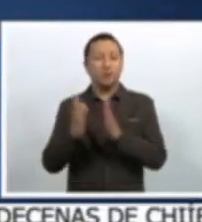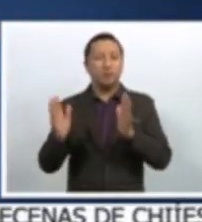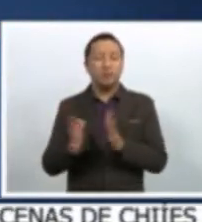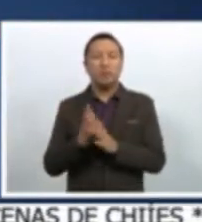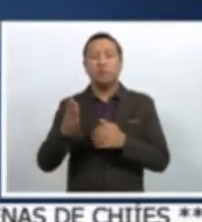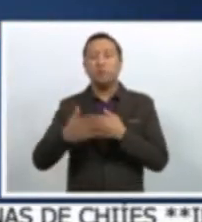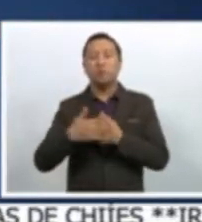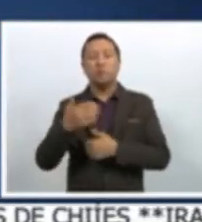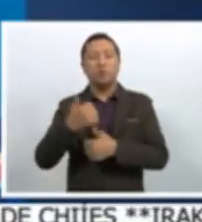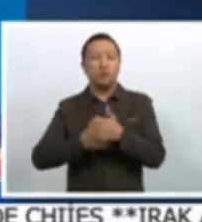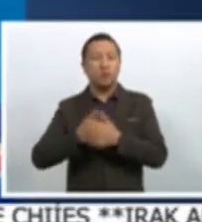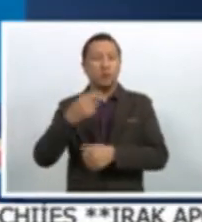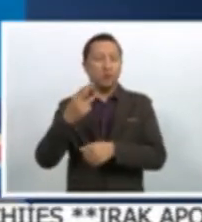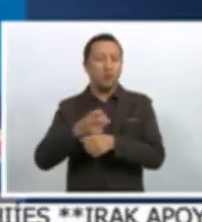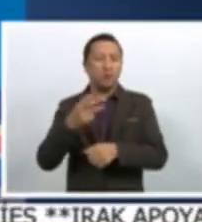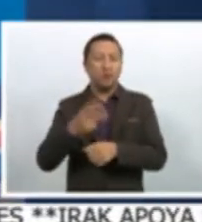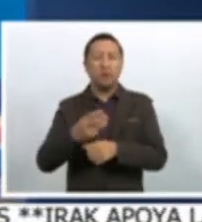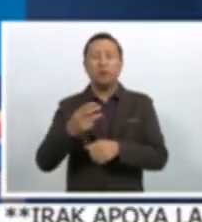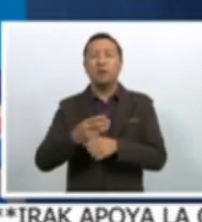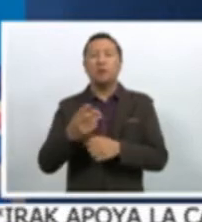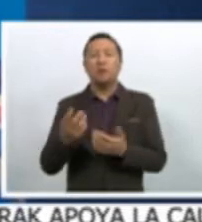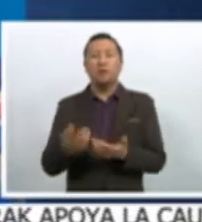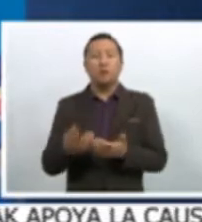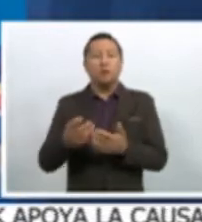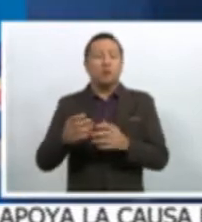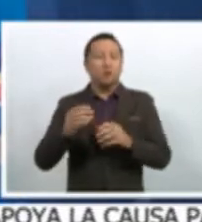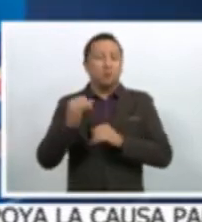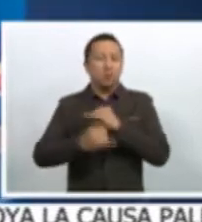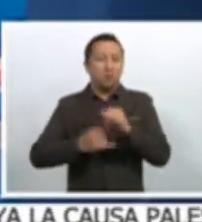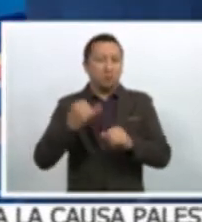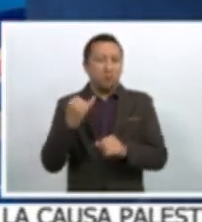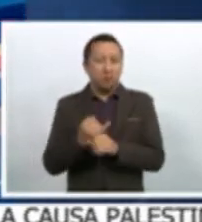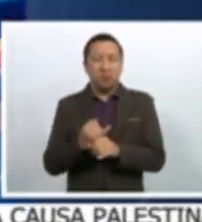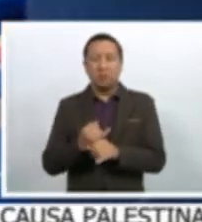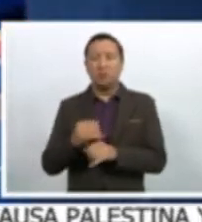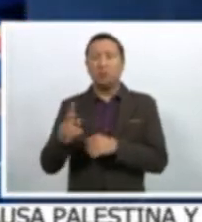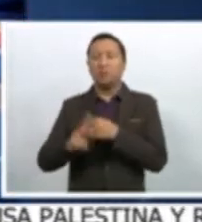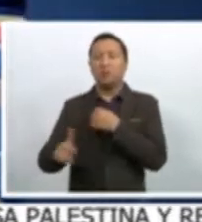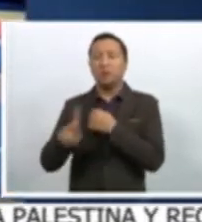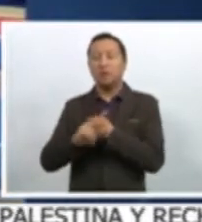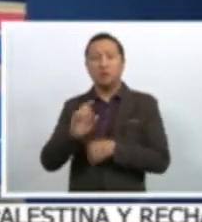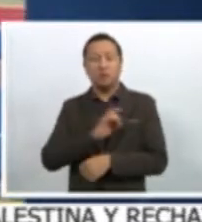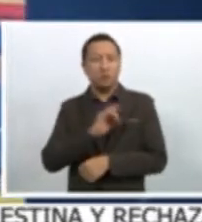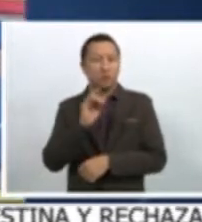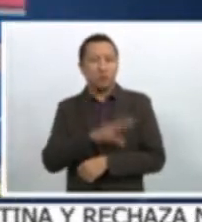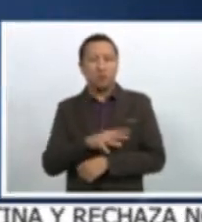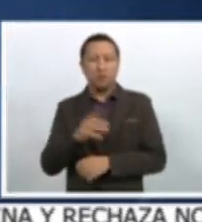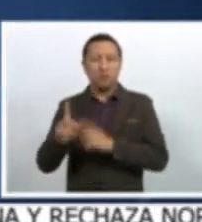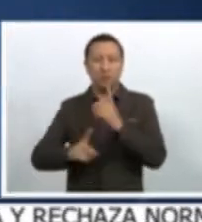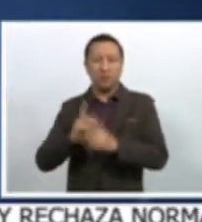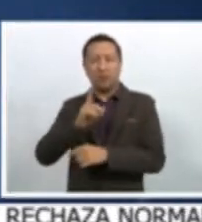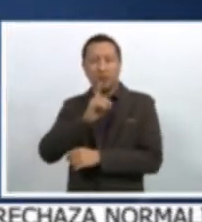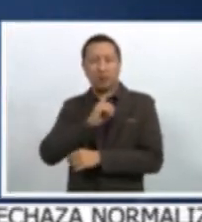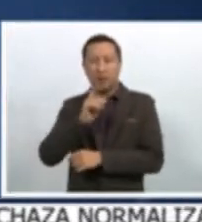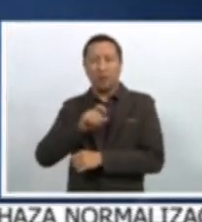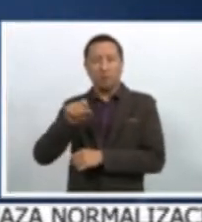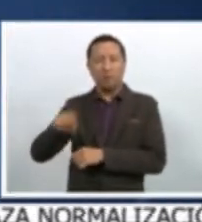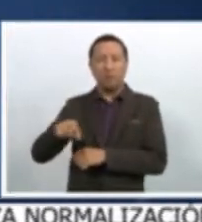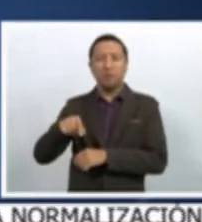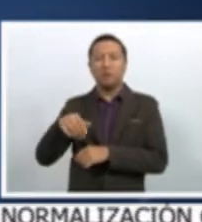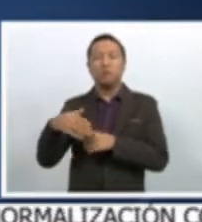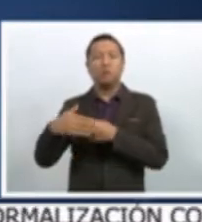el tercer torneo internacional de clubes que organiza la Federación Chilena de Deportes Acuáticos este fin de semana. Los